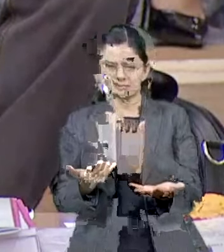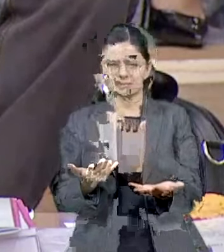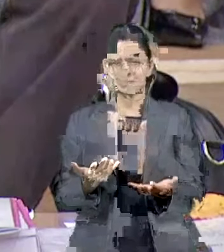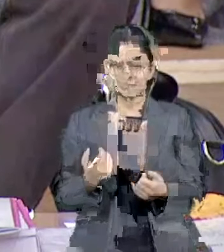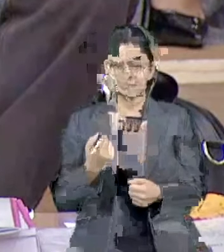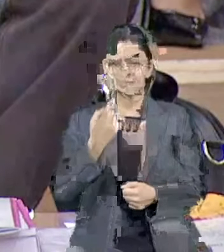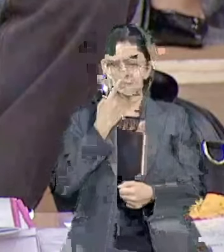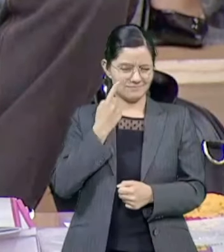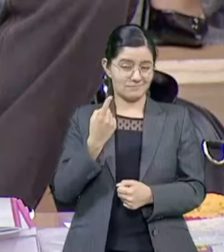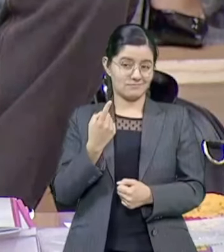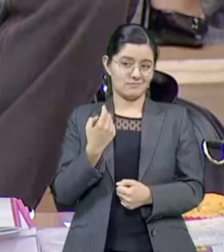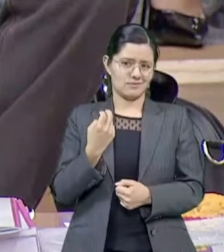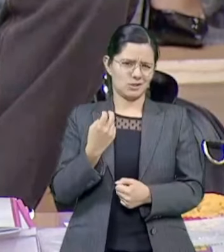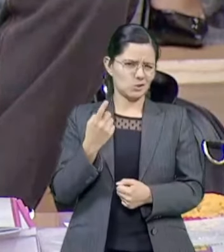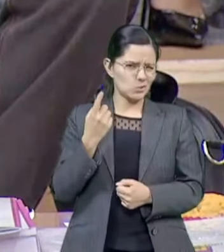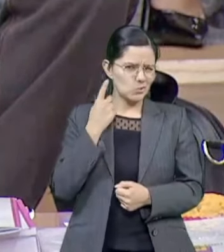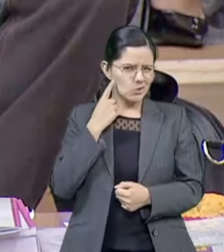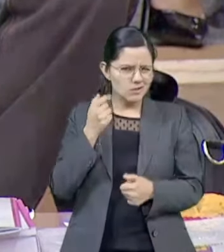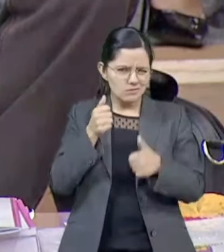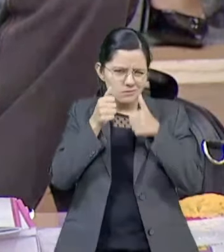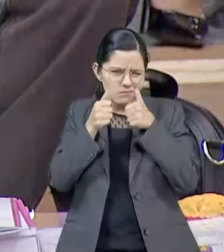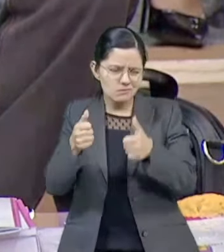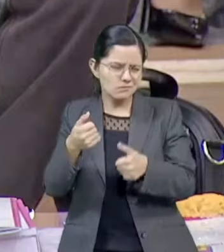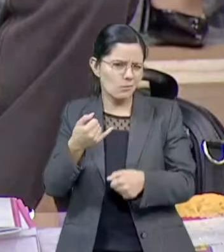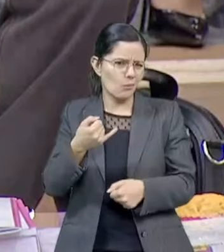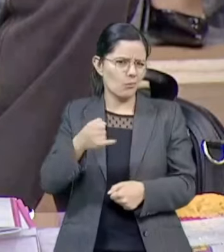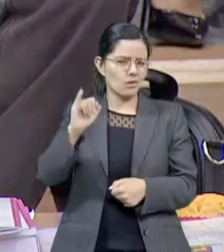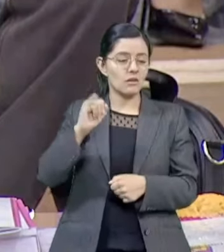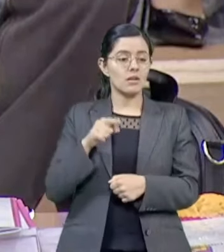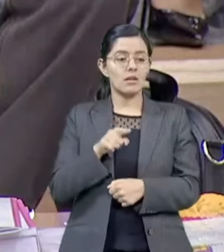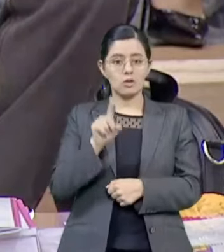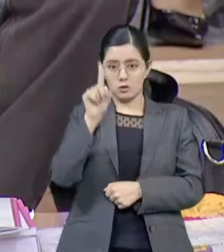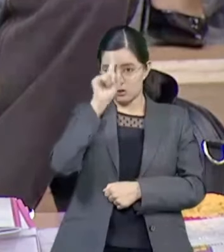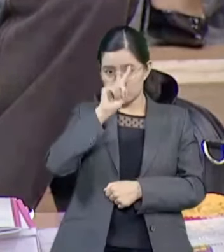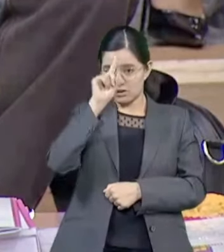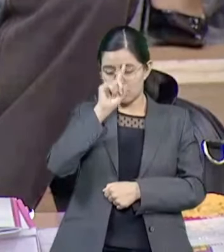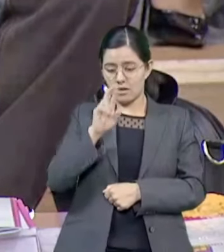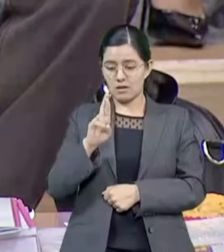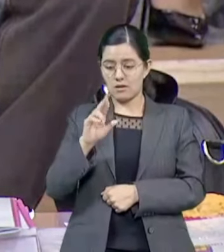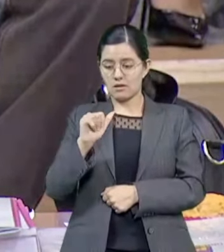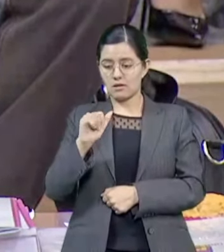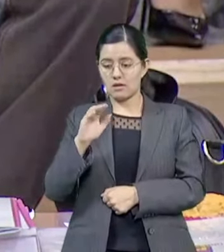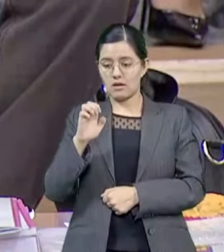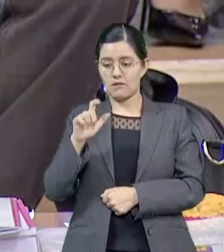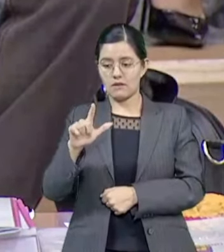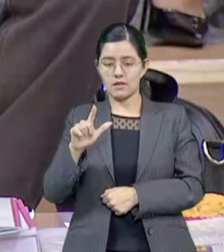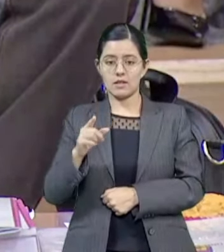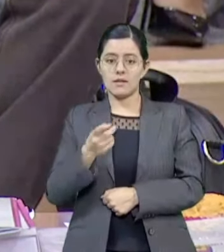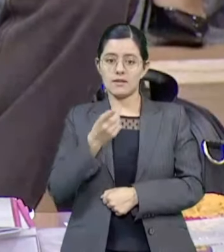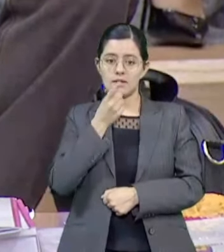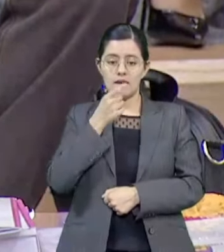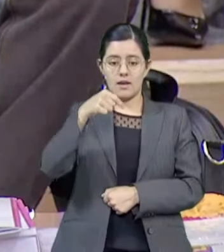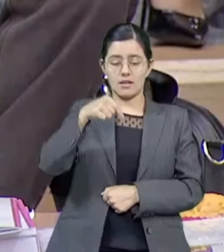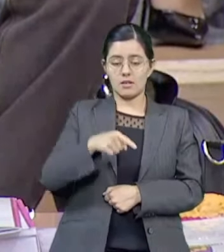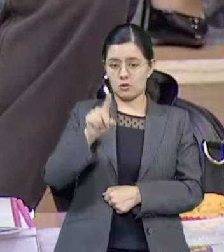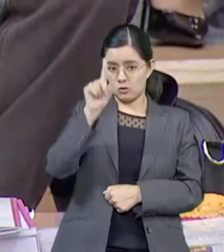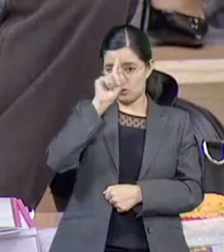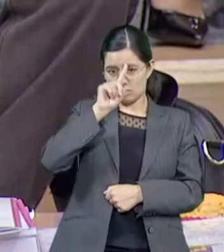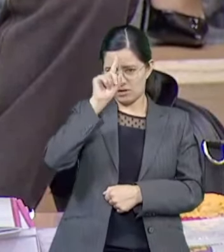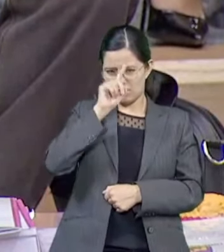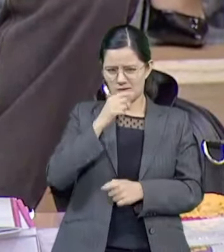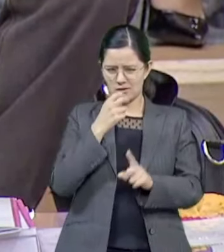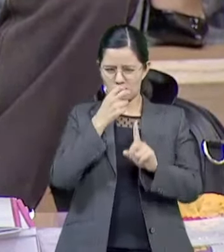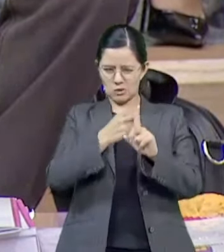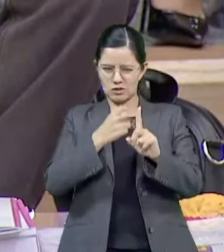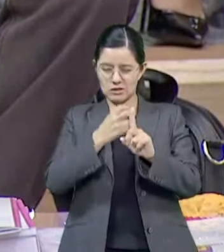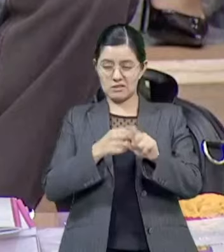Lo que hay que oír. Y la consejera Ravel, que aquí a cualquier crítica a un consejero lo consideran algunos una